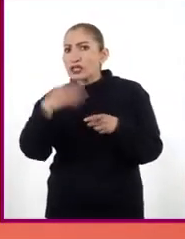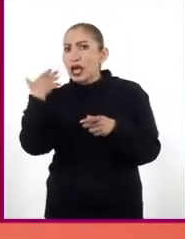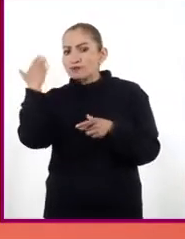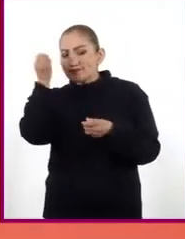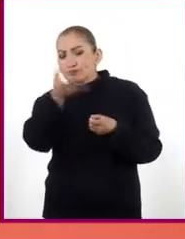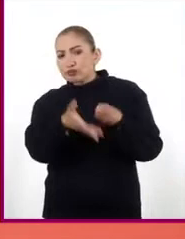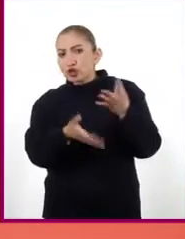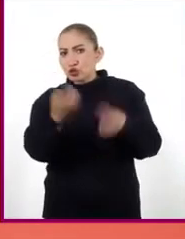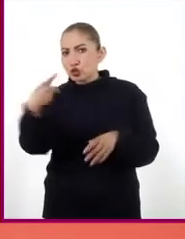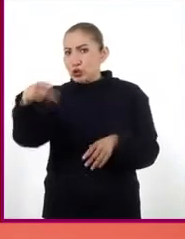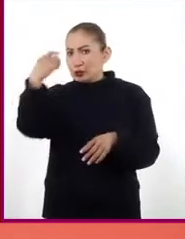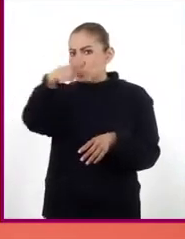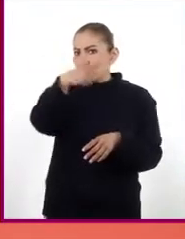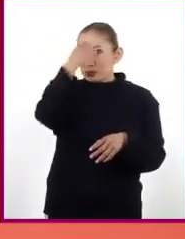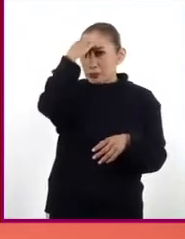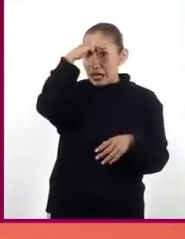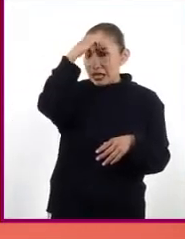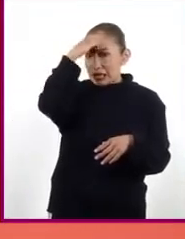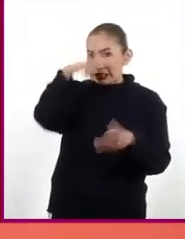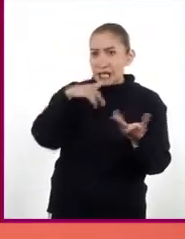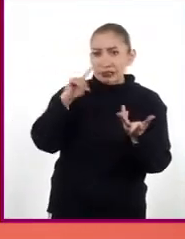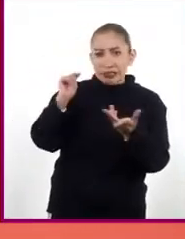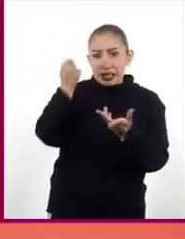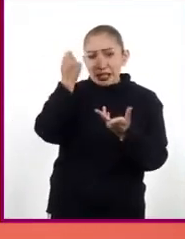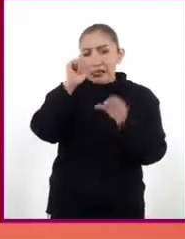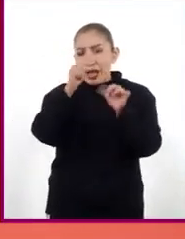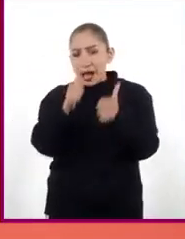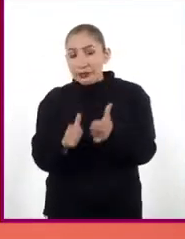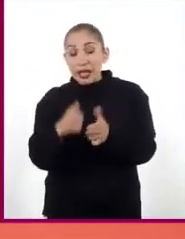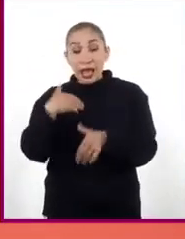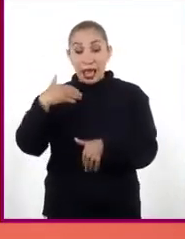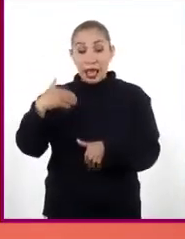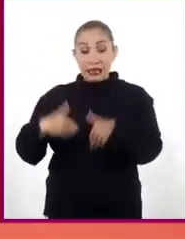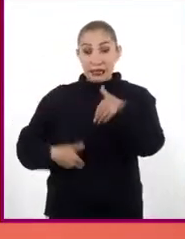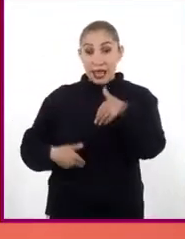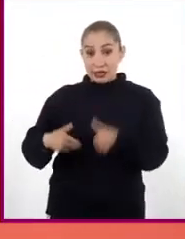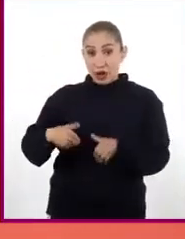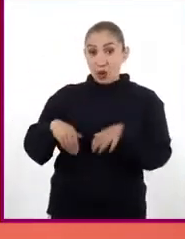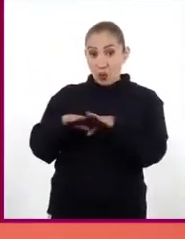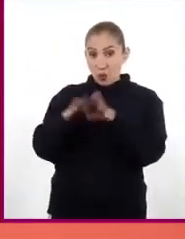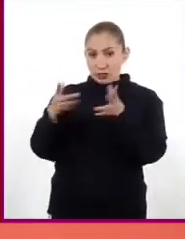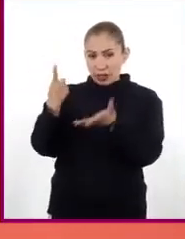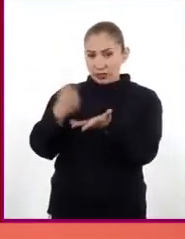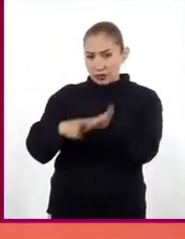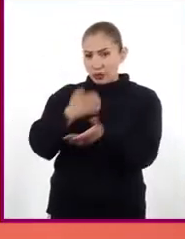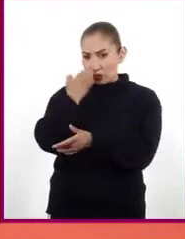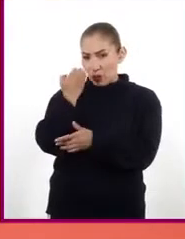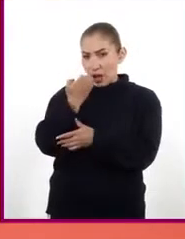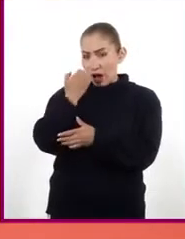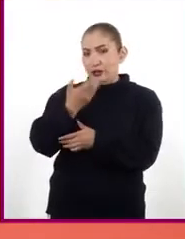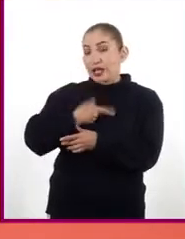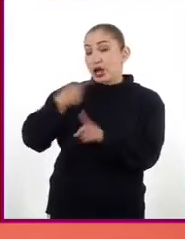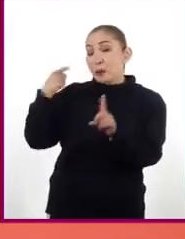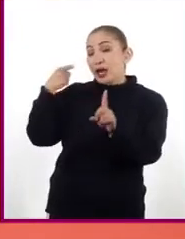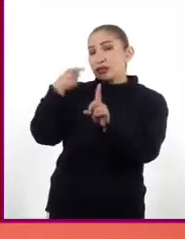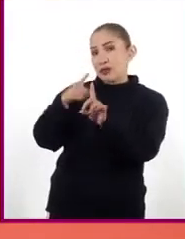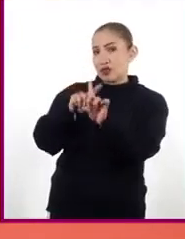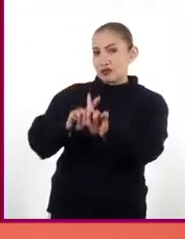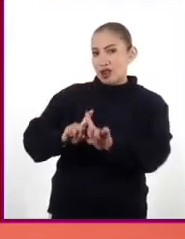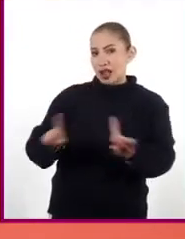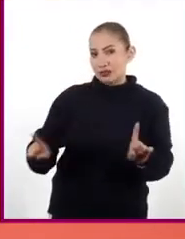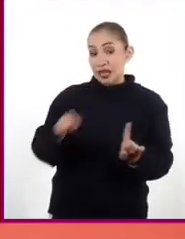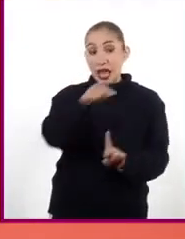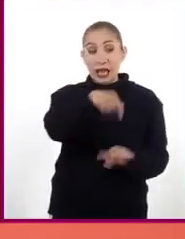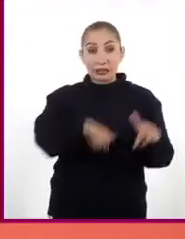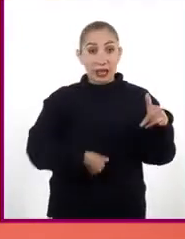saberes y experiencias artísticas y técnicas. El teatro, como el que realizan en la escuela, tiene propósitos muy